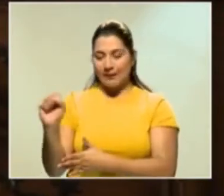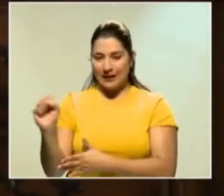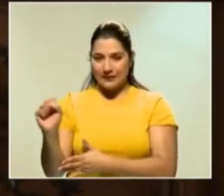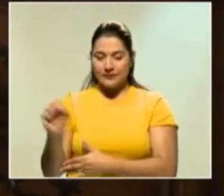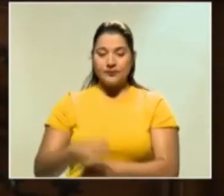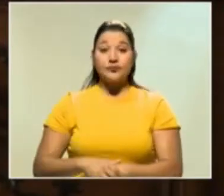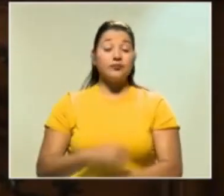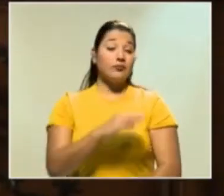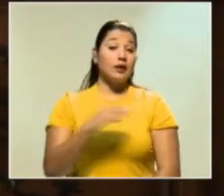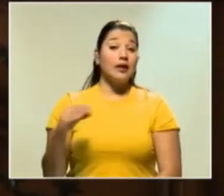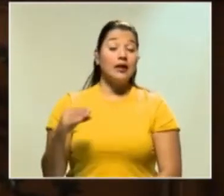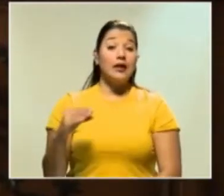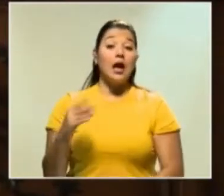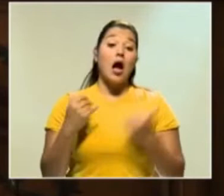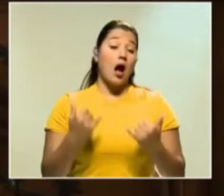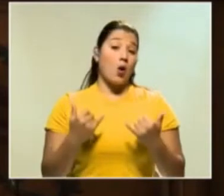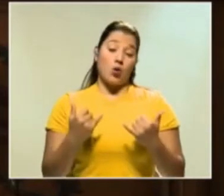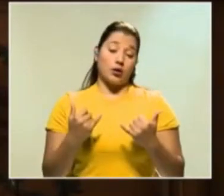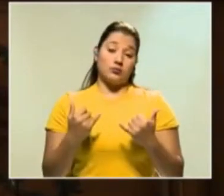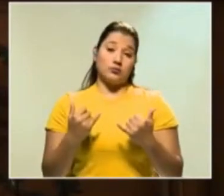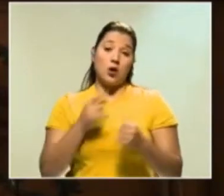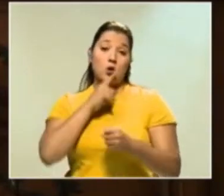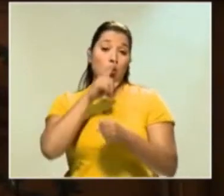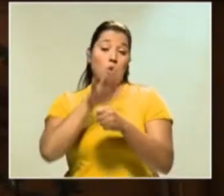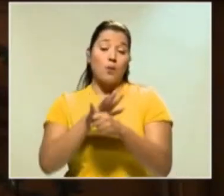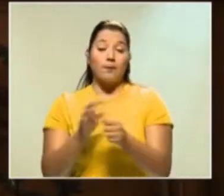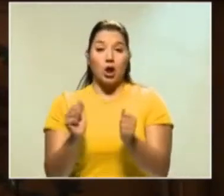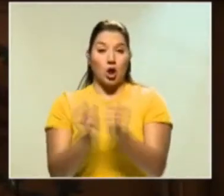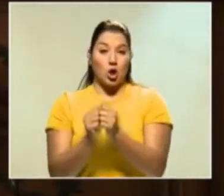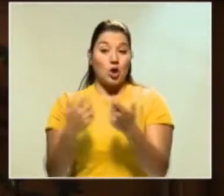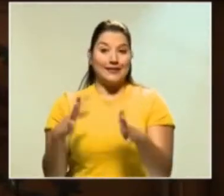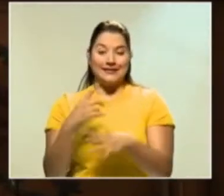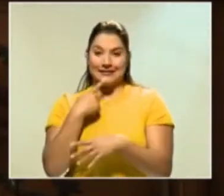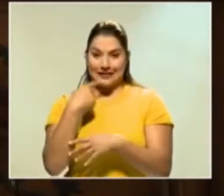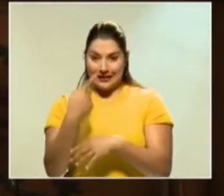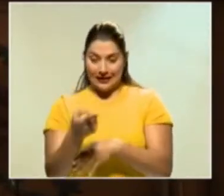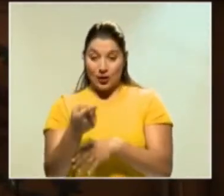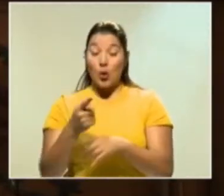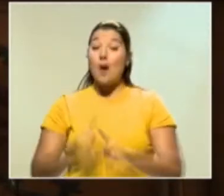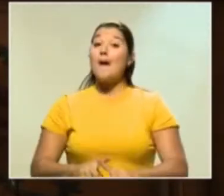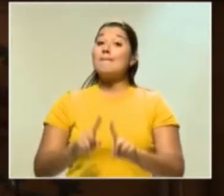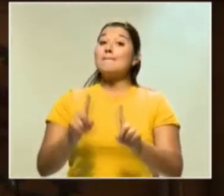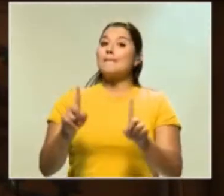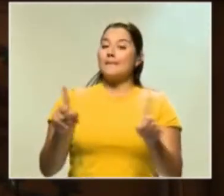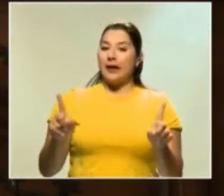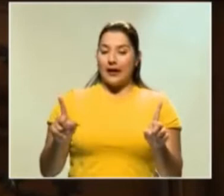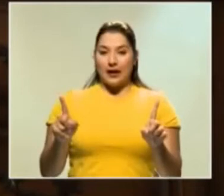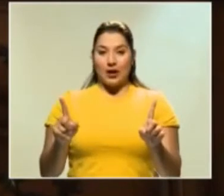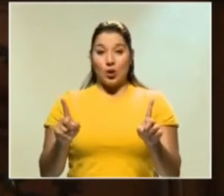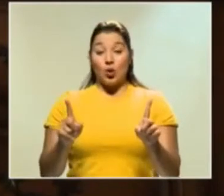y está procediendo a ir al terreno, pero dentro de lo que